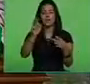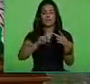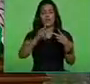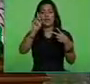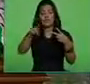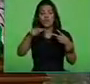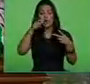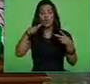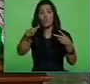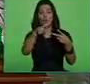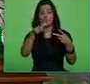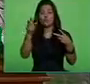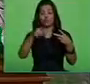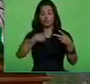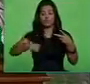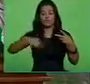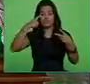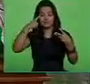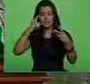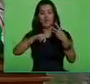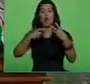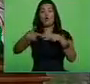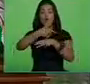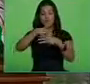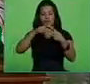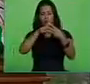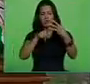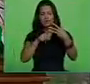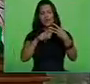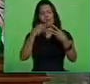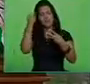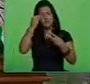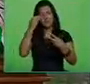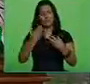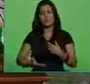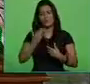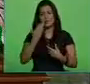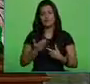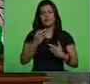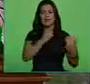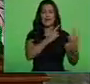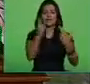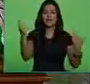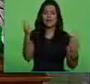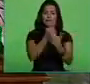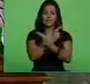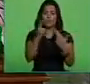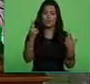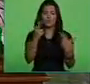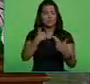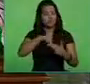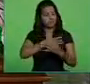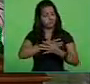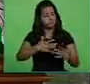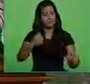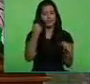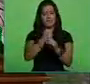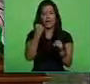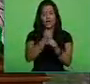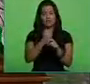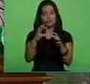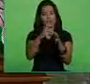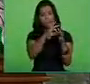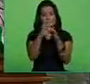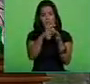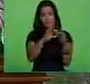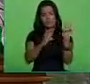China asignan suma importancia al desarrollo de las relaciones con su noble país, hallándose en la disposición de seguir trabajando junto con la parte venezolana